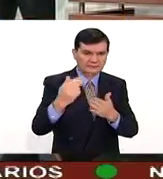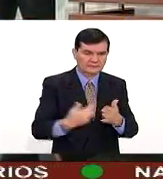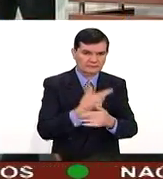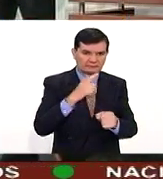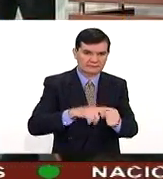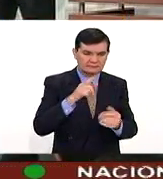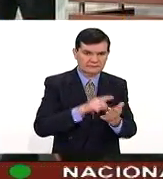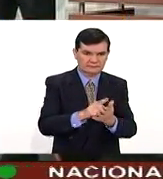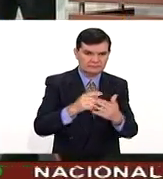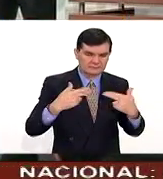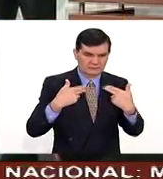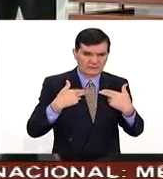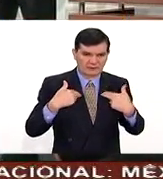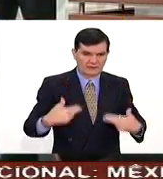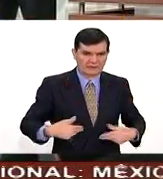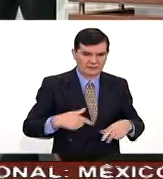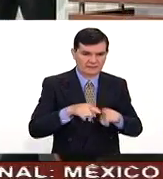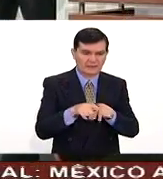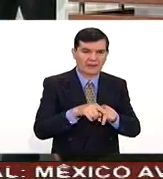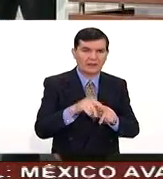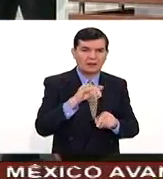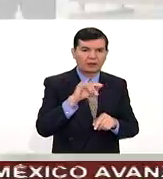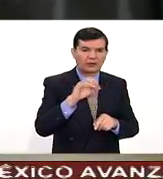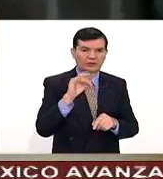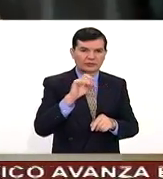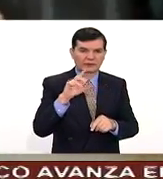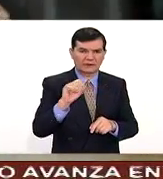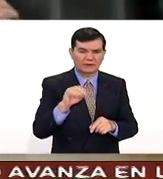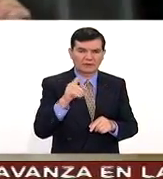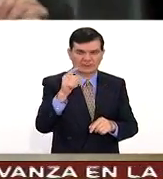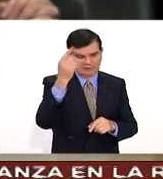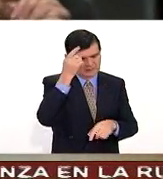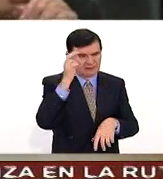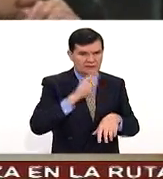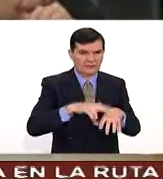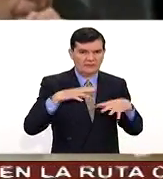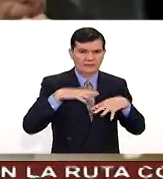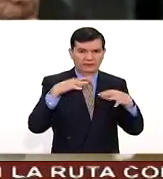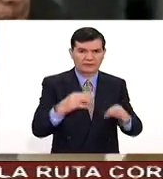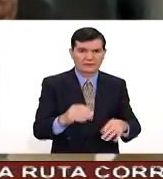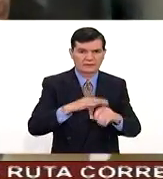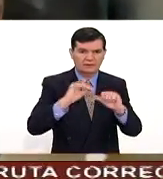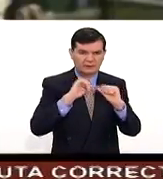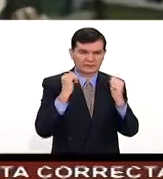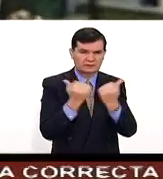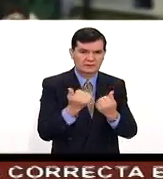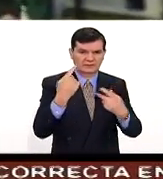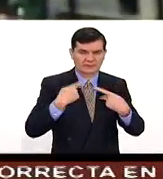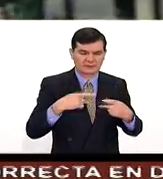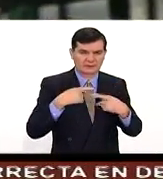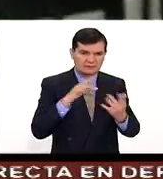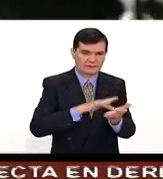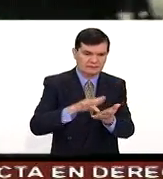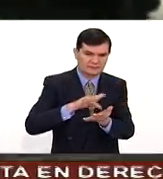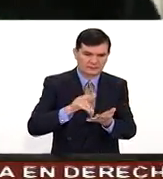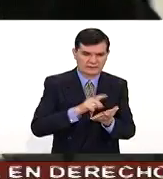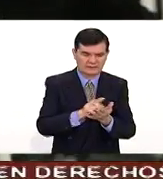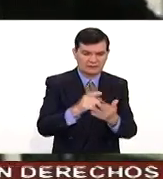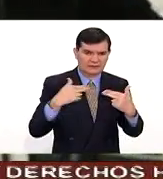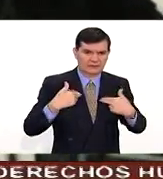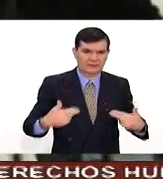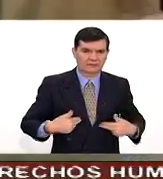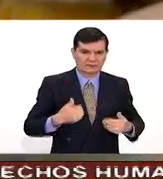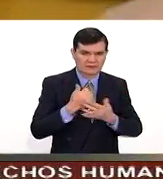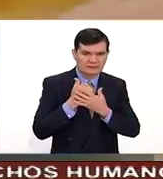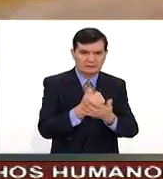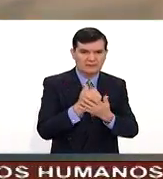Derechos Humanos a la hermana Consuelo Morales Elizondo. Ella es directora y fundadora de la Asociación Ciudadanos en Apoyo a los Derechos Humanos, que